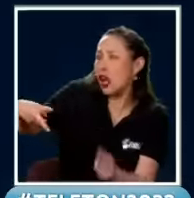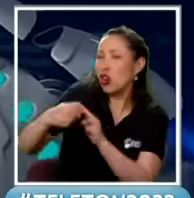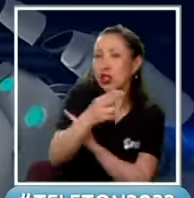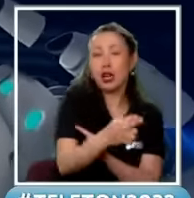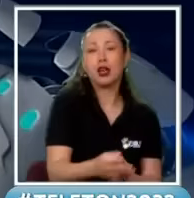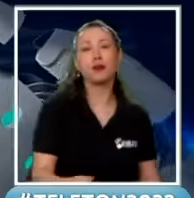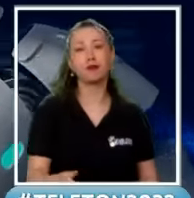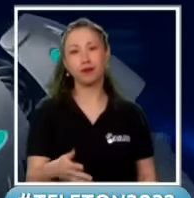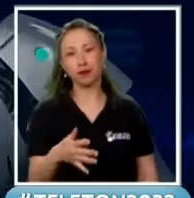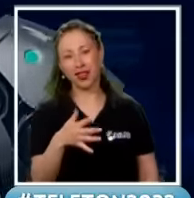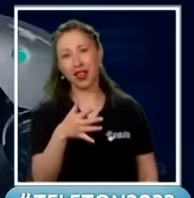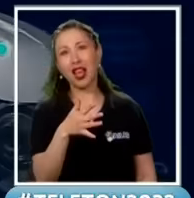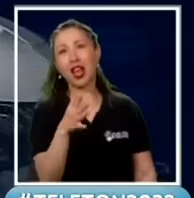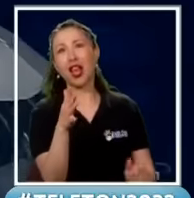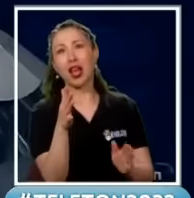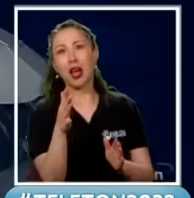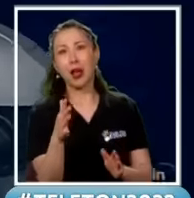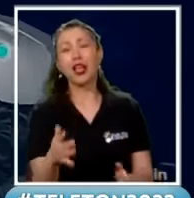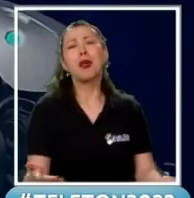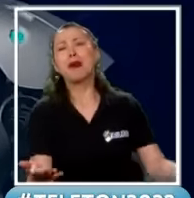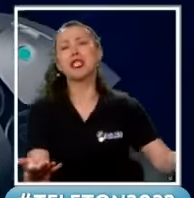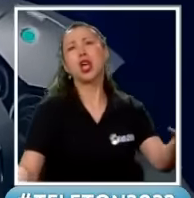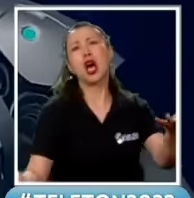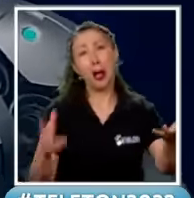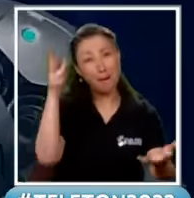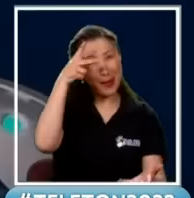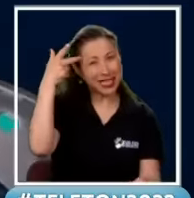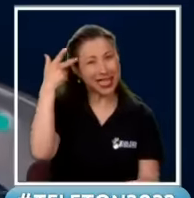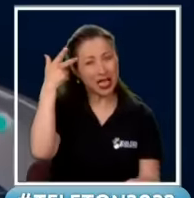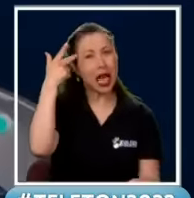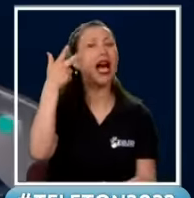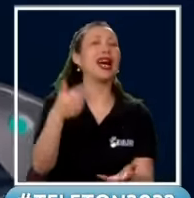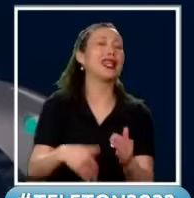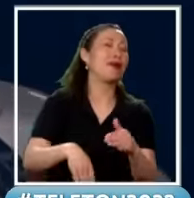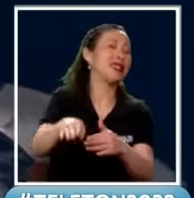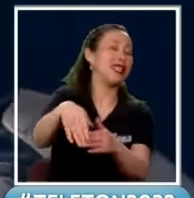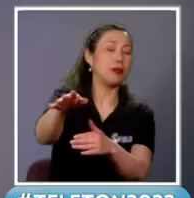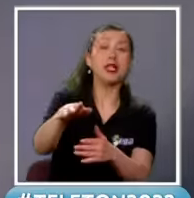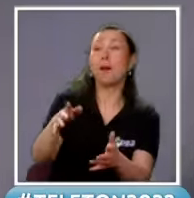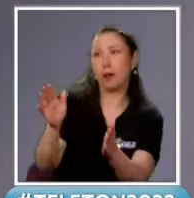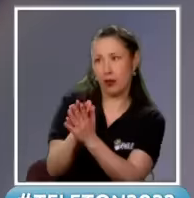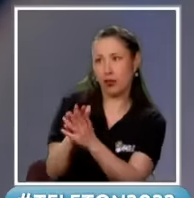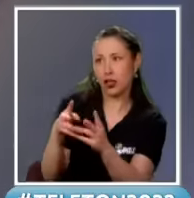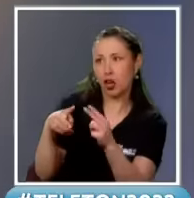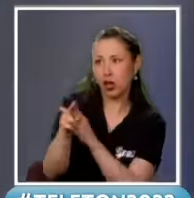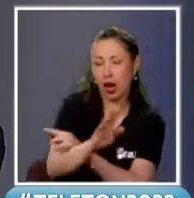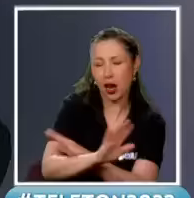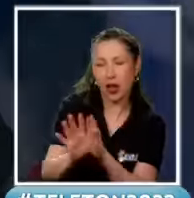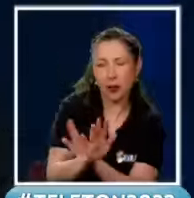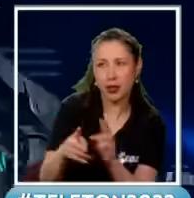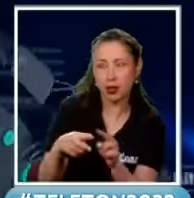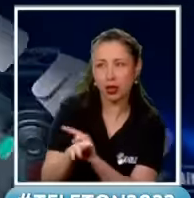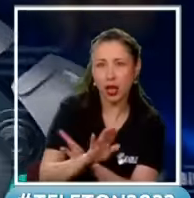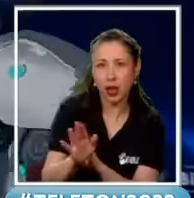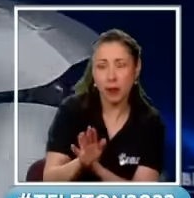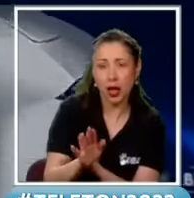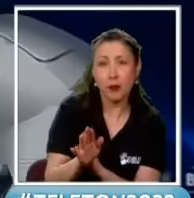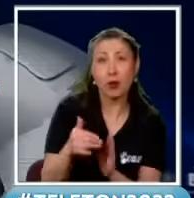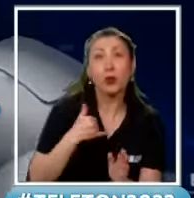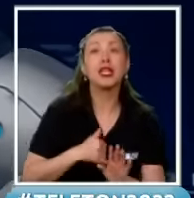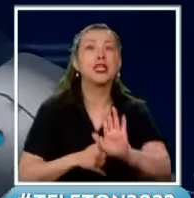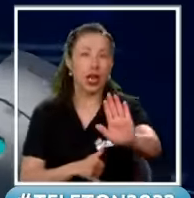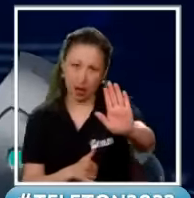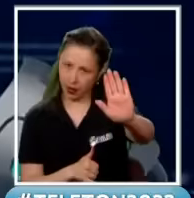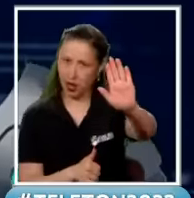mirá, bobo? ¡Anda para allá! ¡Anda para allá, bobo! Córtala, por favor. En serio, te voy a... No me gusta lo que... ¡Es lo que